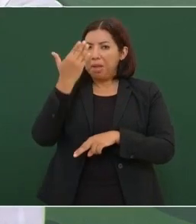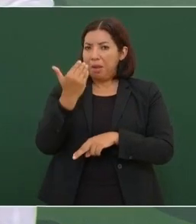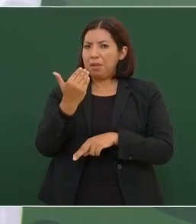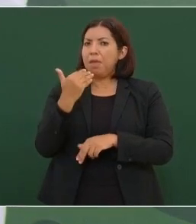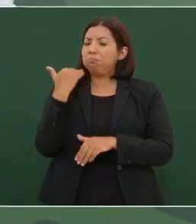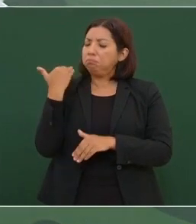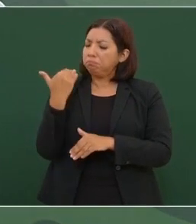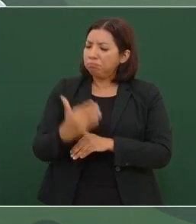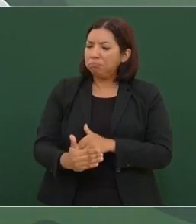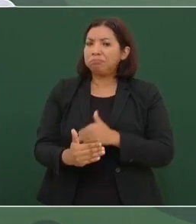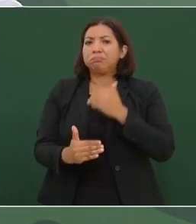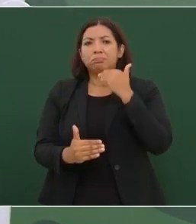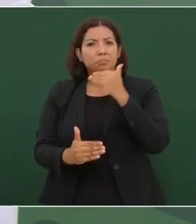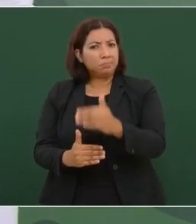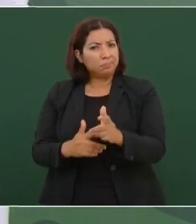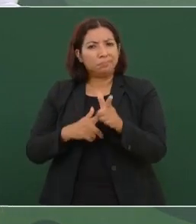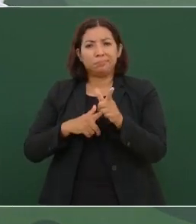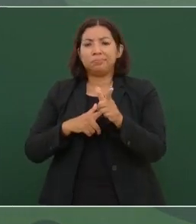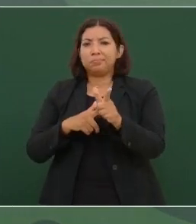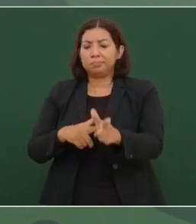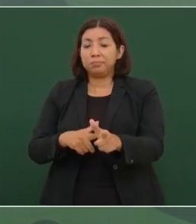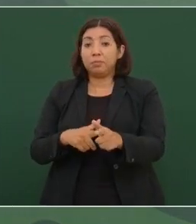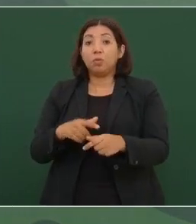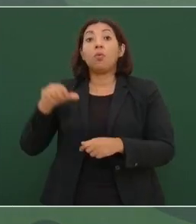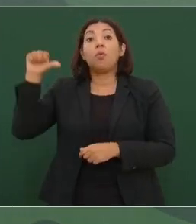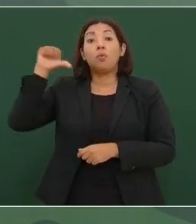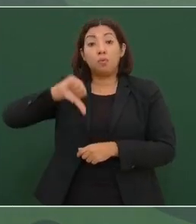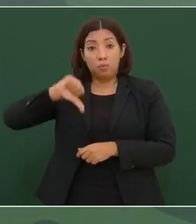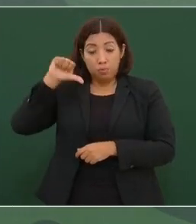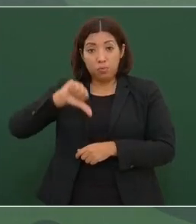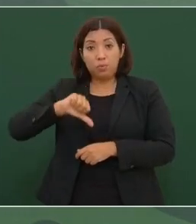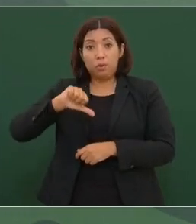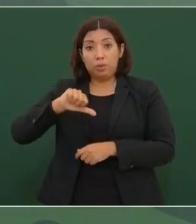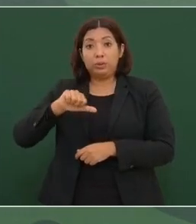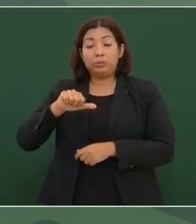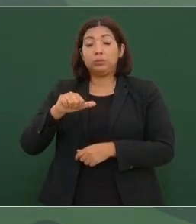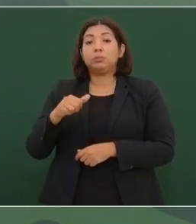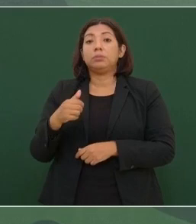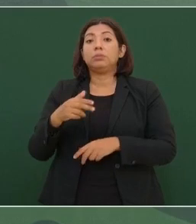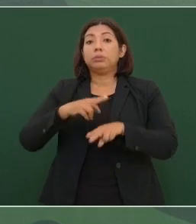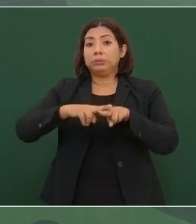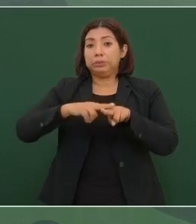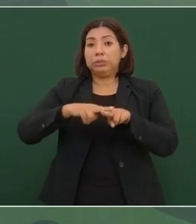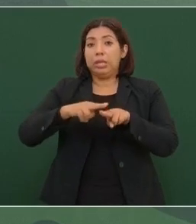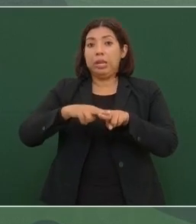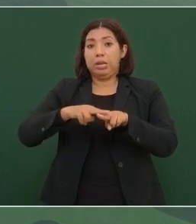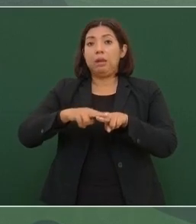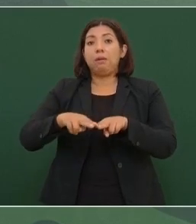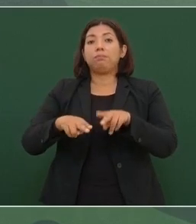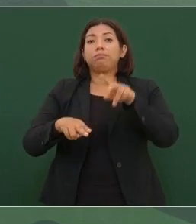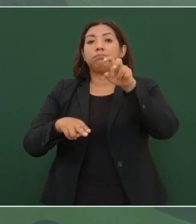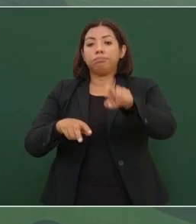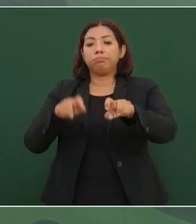vamos a abordar el tren aquí en Cancún.